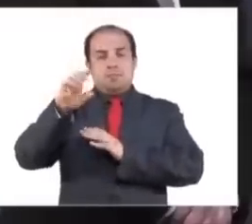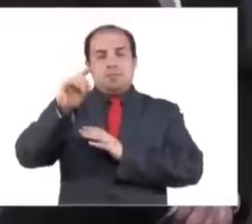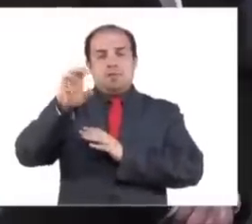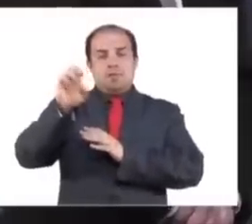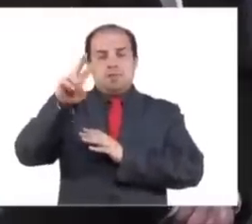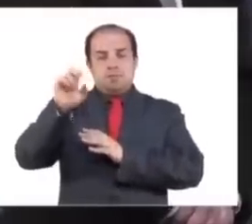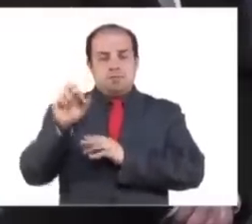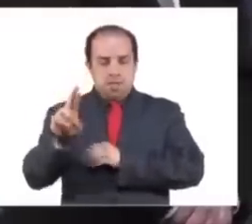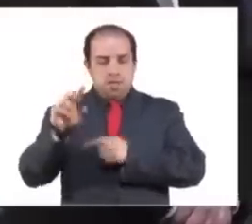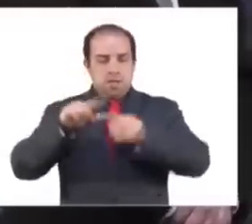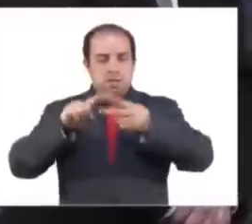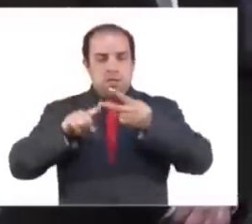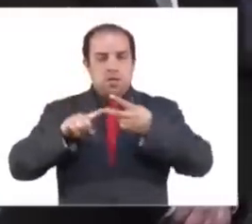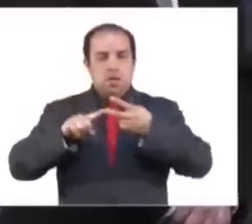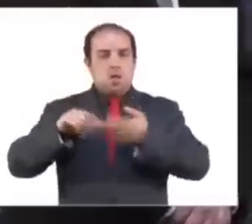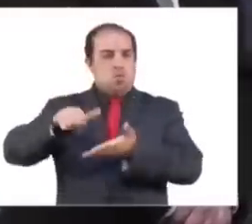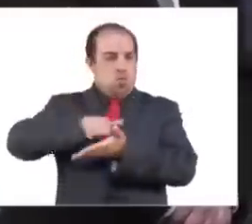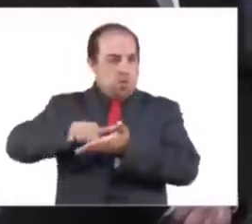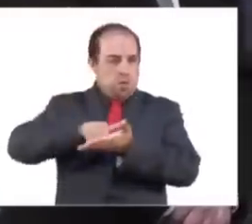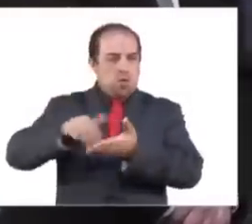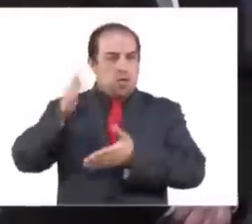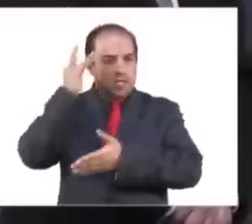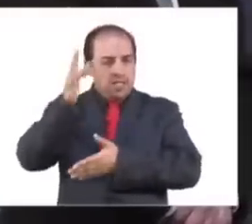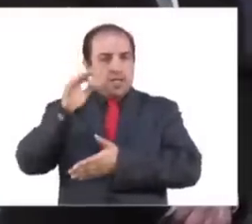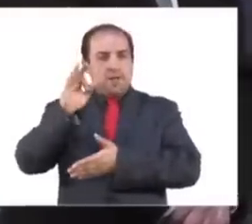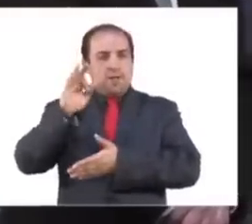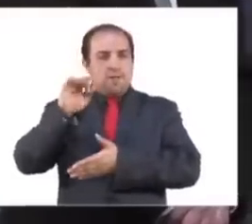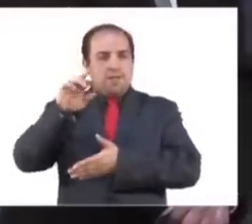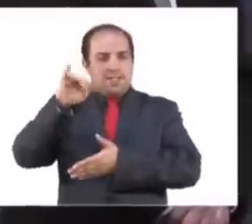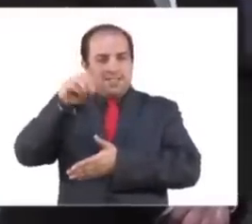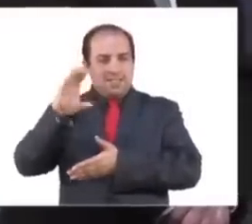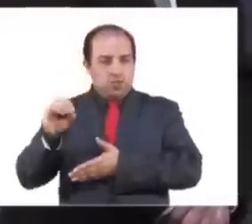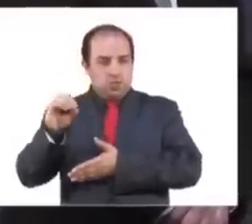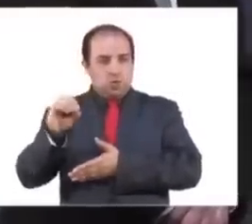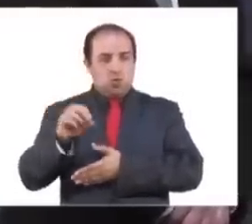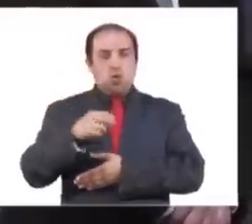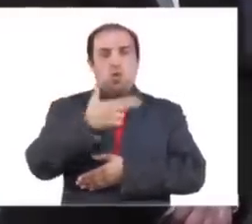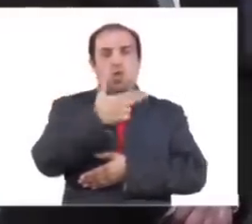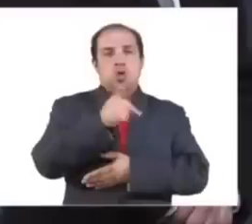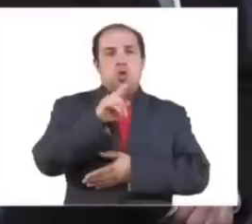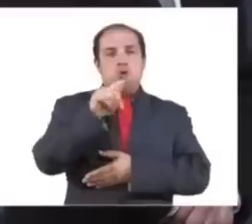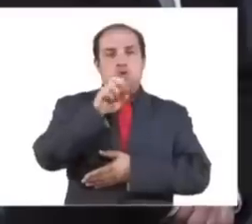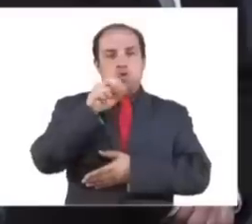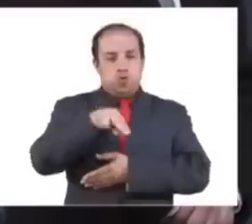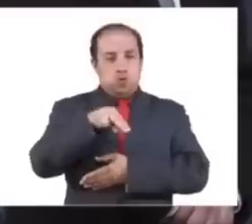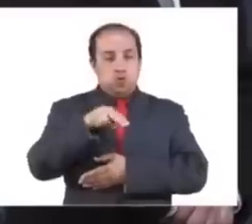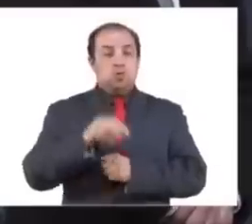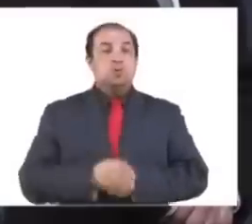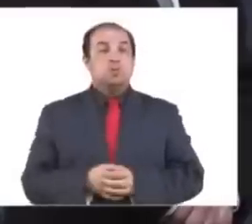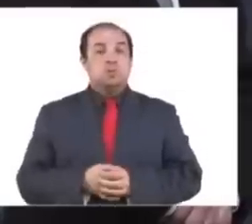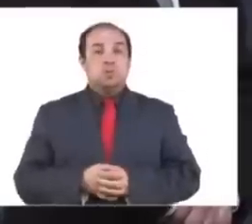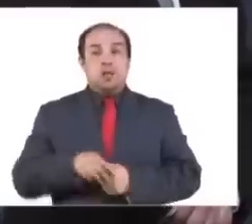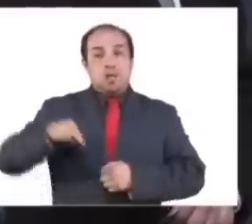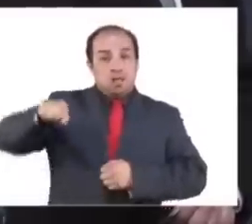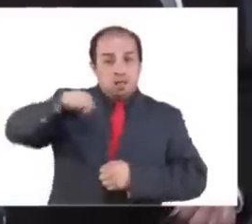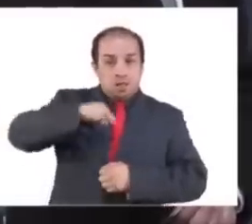y San Francisco y Houston, donde hay, están tratando de